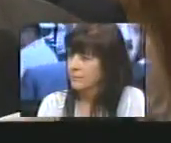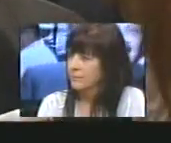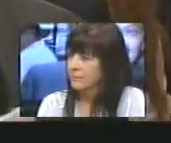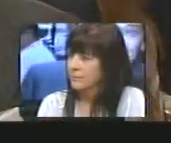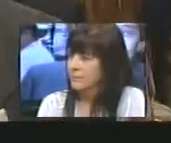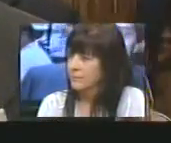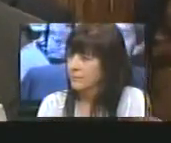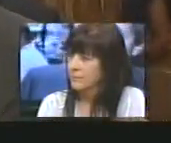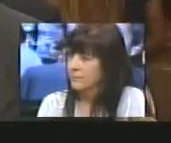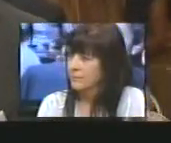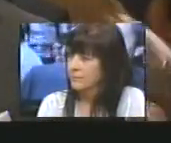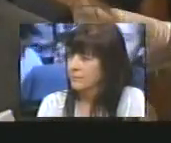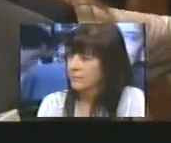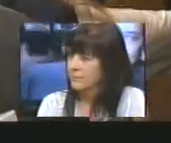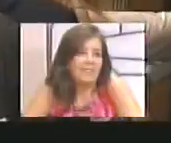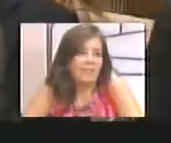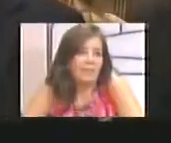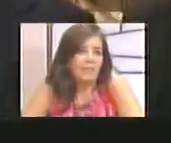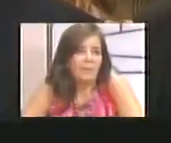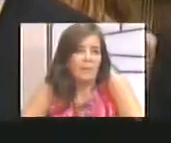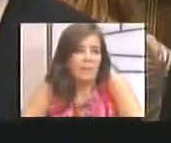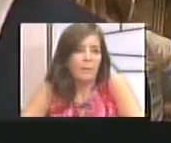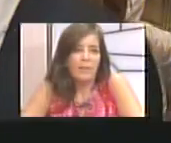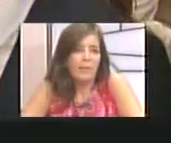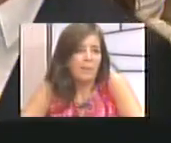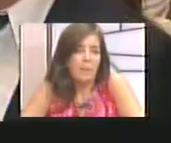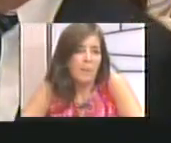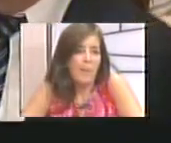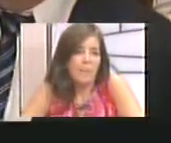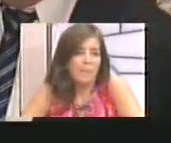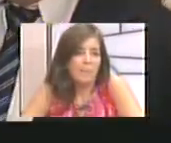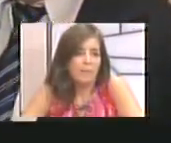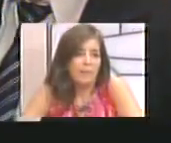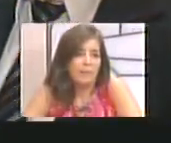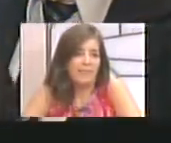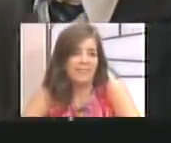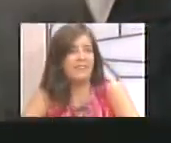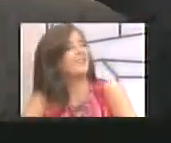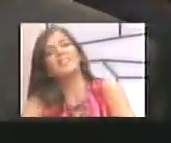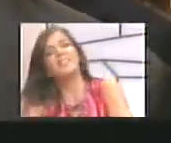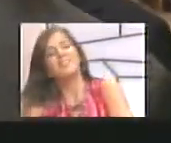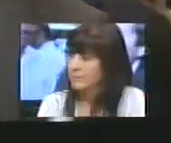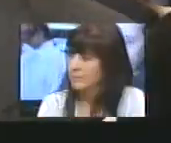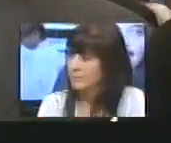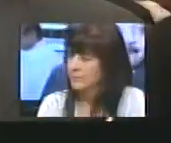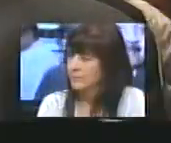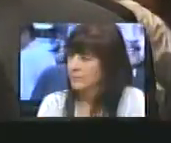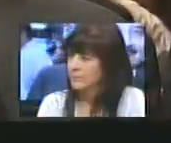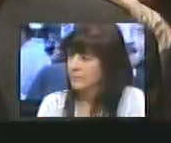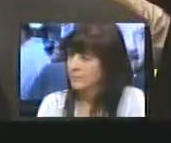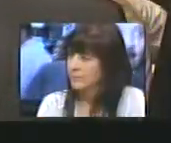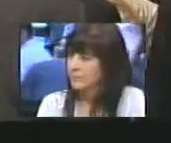tenés cara graciosa. Me hacés la pregunta con una cara de pícaro que me hace rey. Es mi culpa